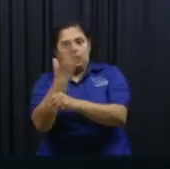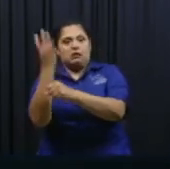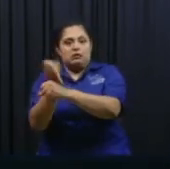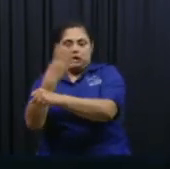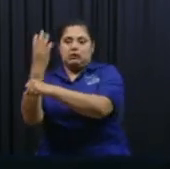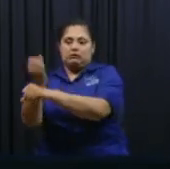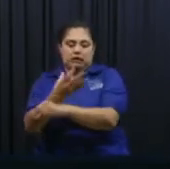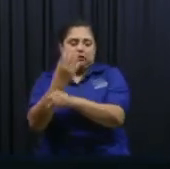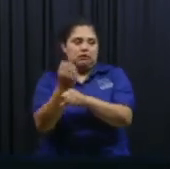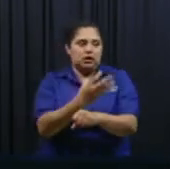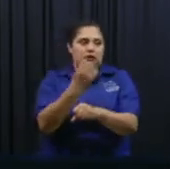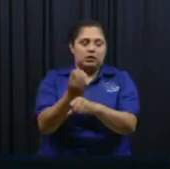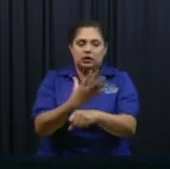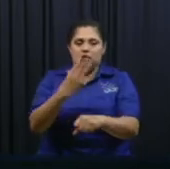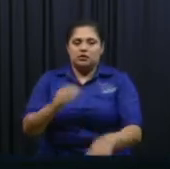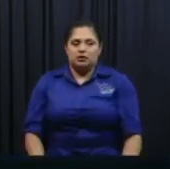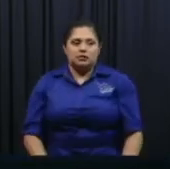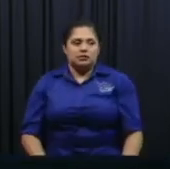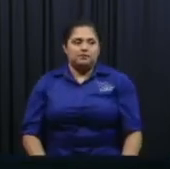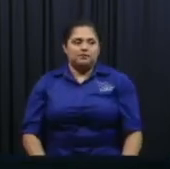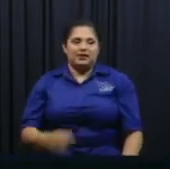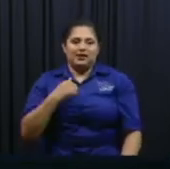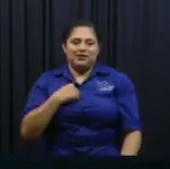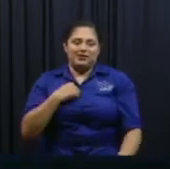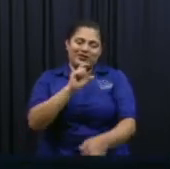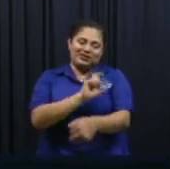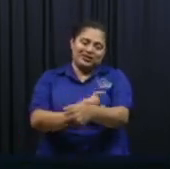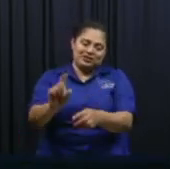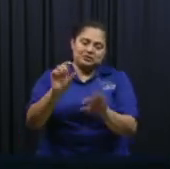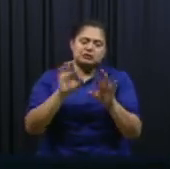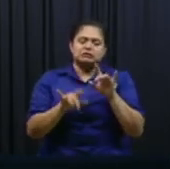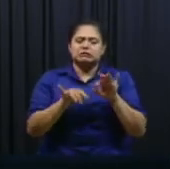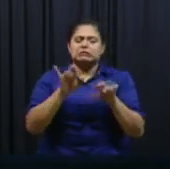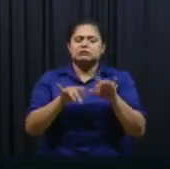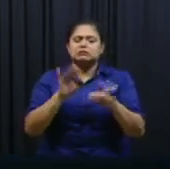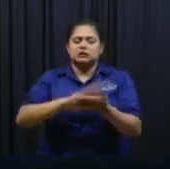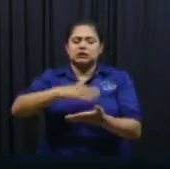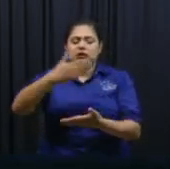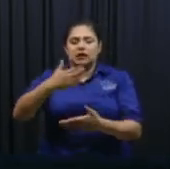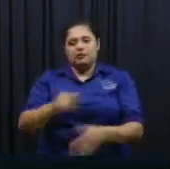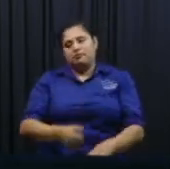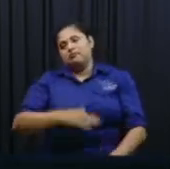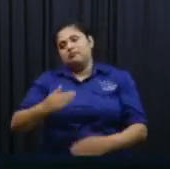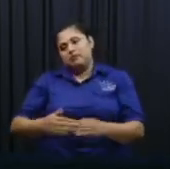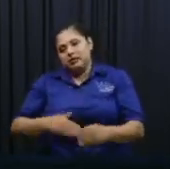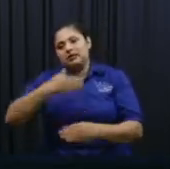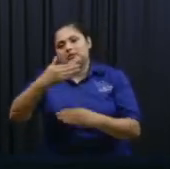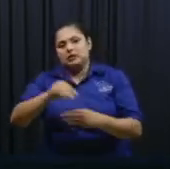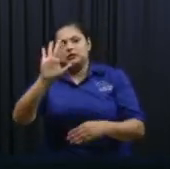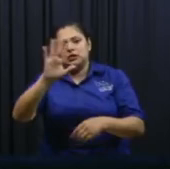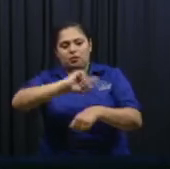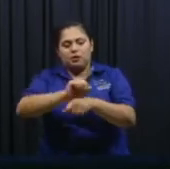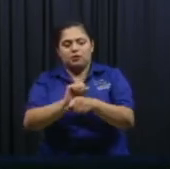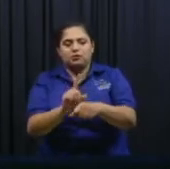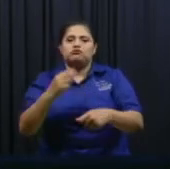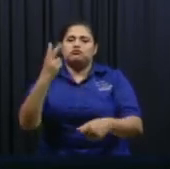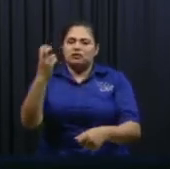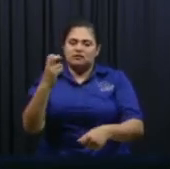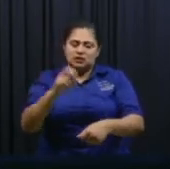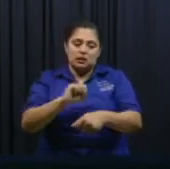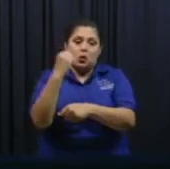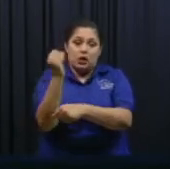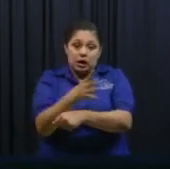y gracias señor Ya la pagaron Sigo estudiando como a los cinco minutos Uy Ay Dios mío